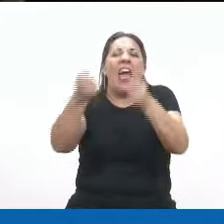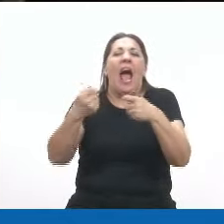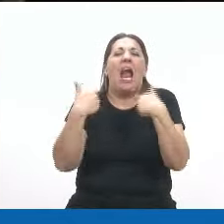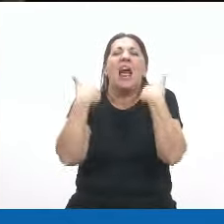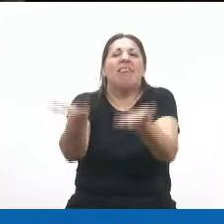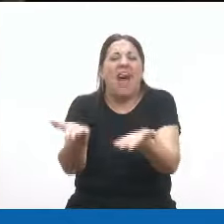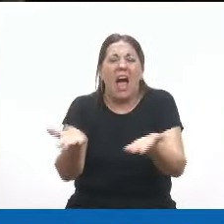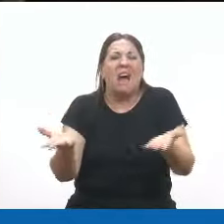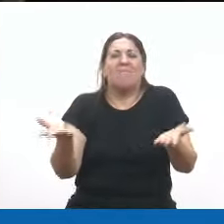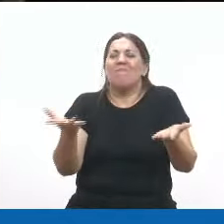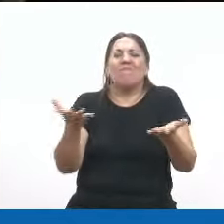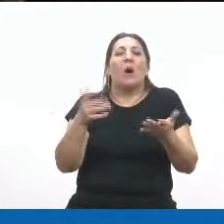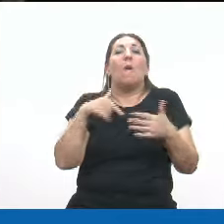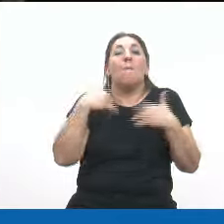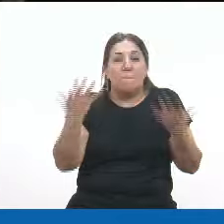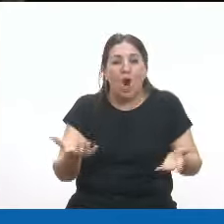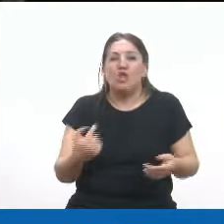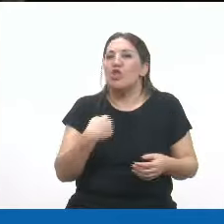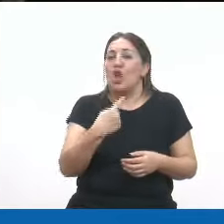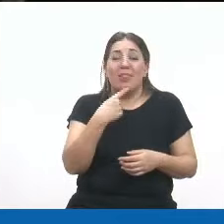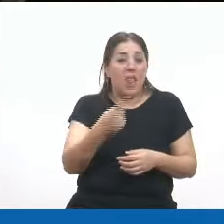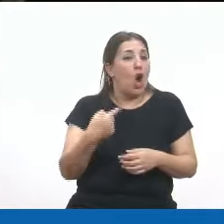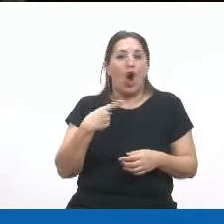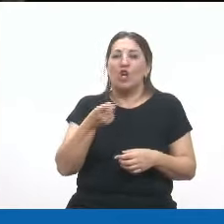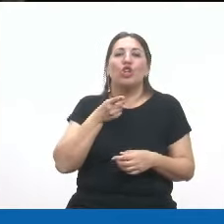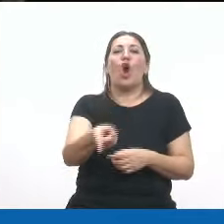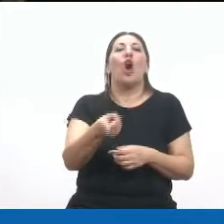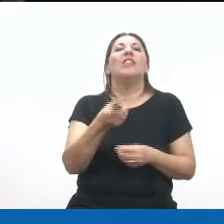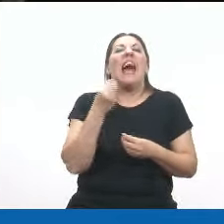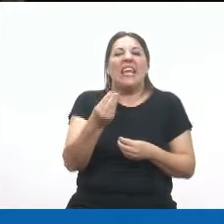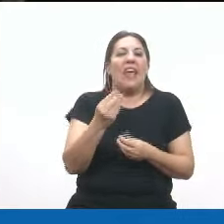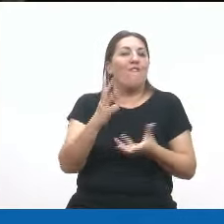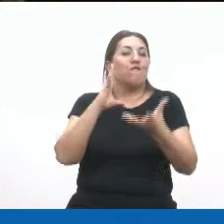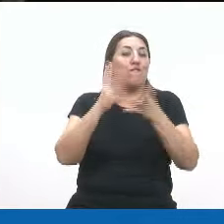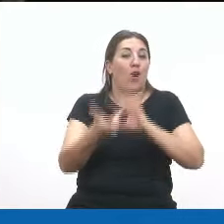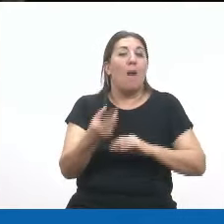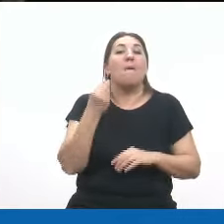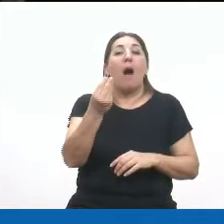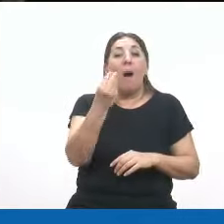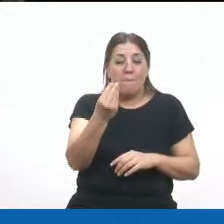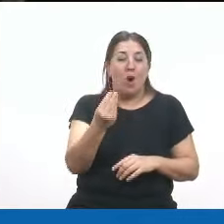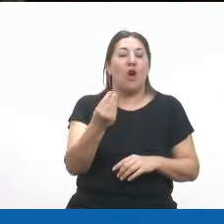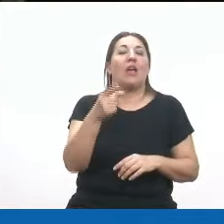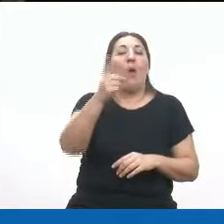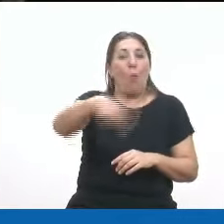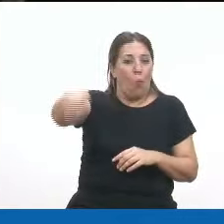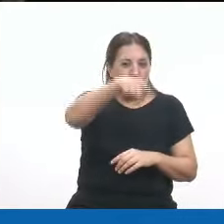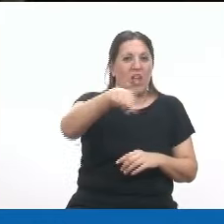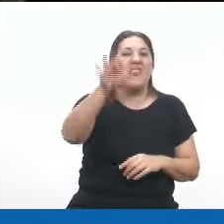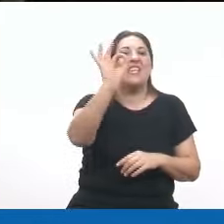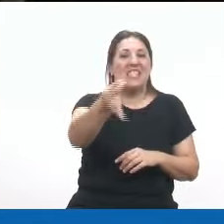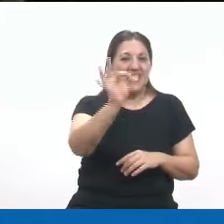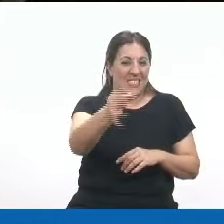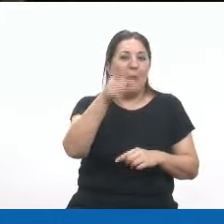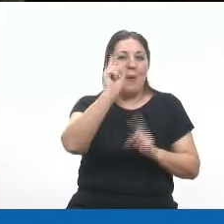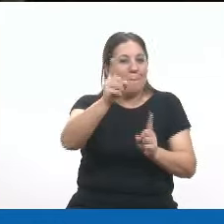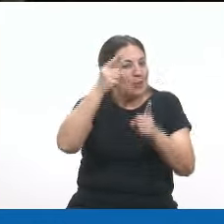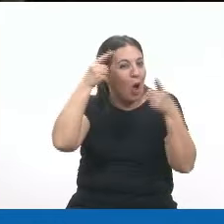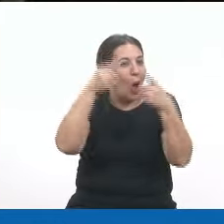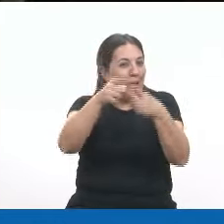que estoy primariamente en contra de la forma porque ustedes saben Y eso es el propósito que